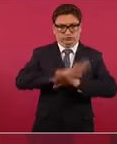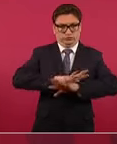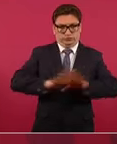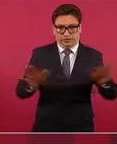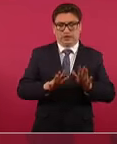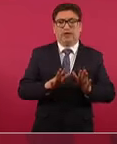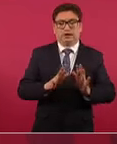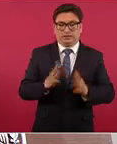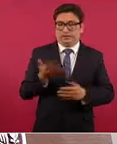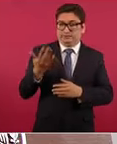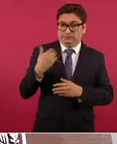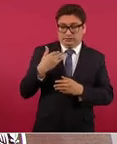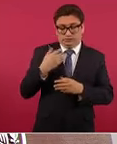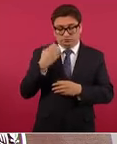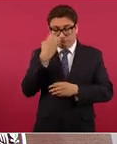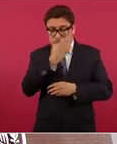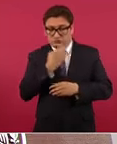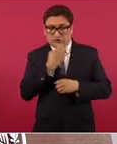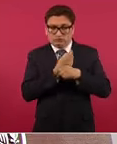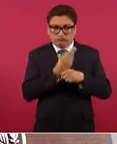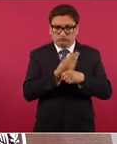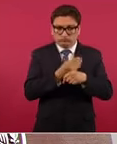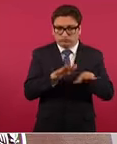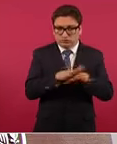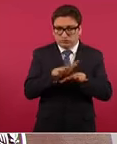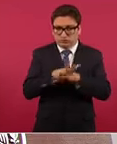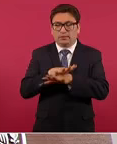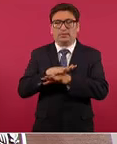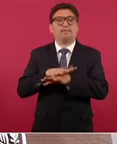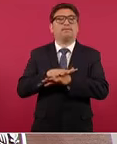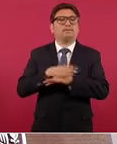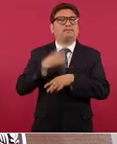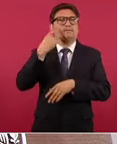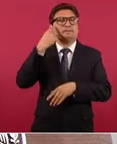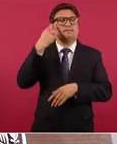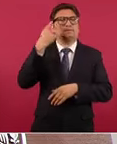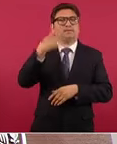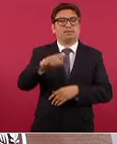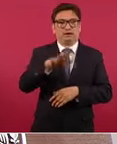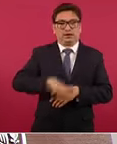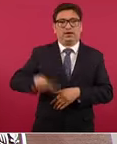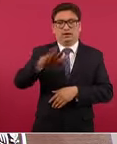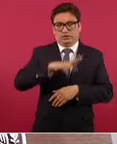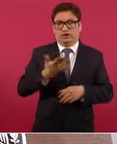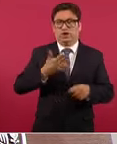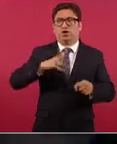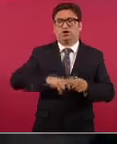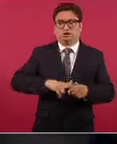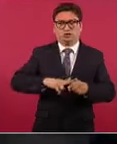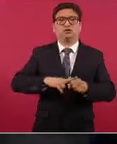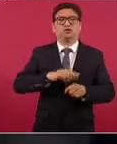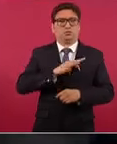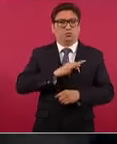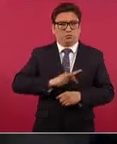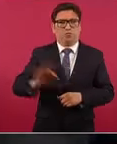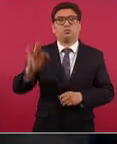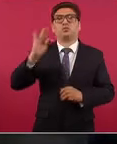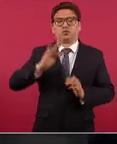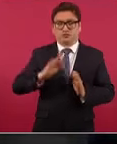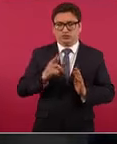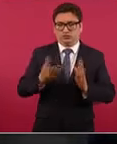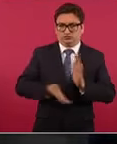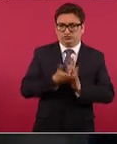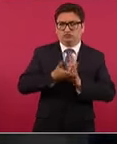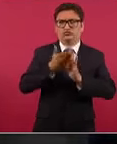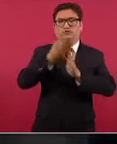acabamos de hacer una serie de modificaciones para que el hospital ya empiece la construcción con el